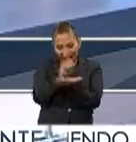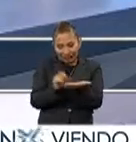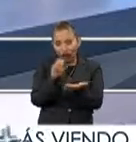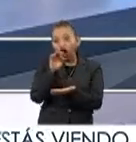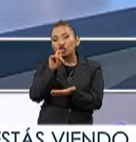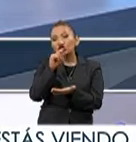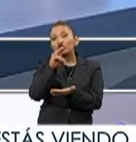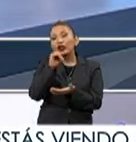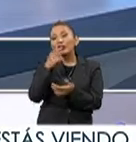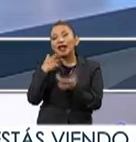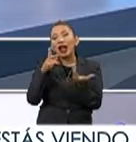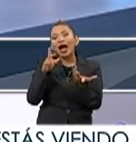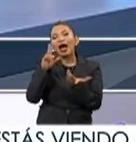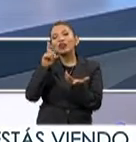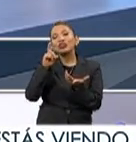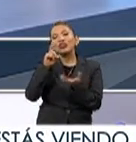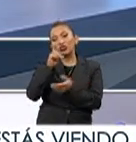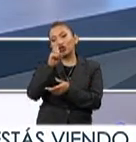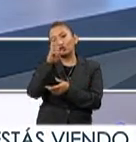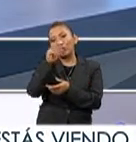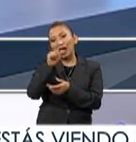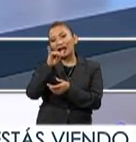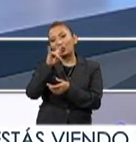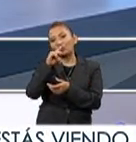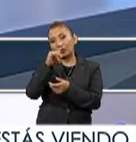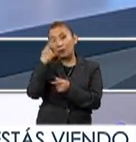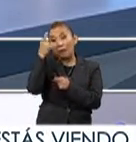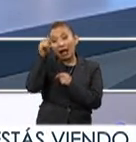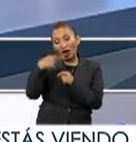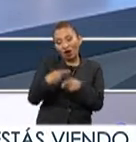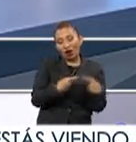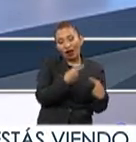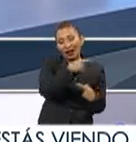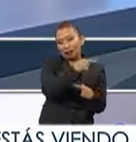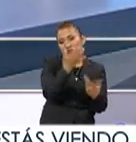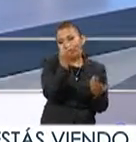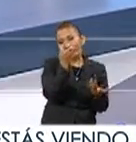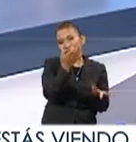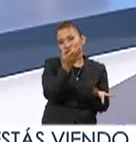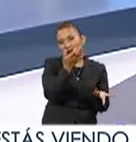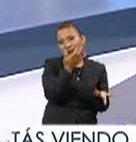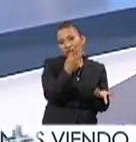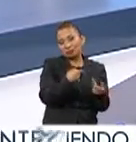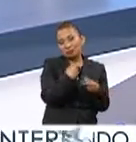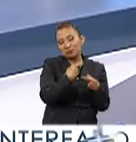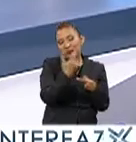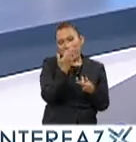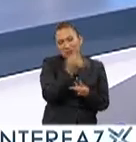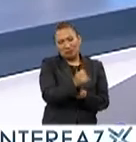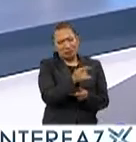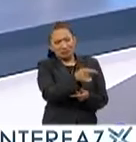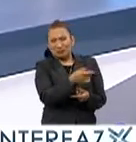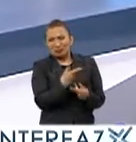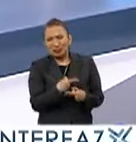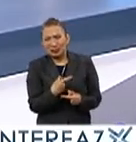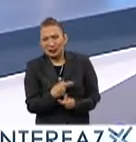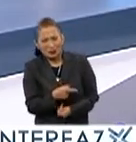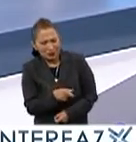Consultorio de la Doctora Ilustración. Nada más que los personajes que la consultaban eran absolutamente absurdos,